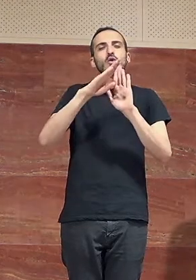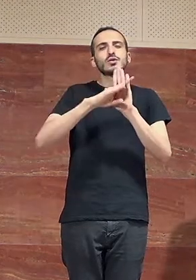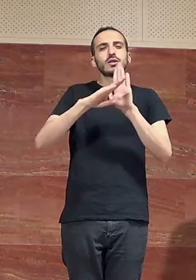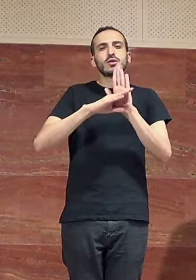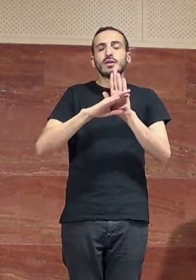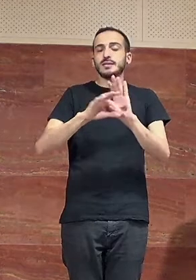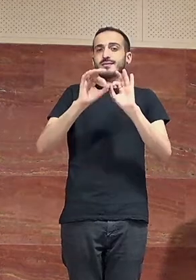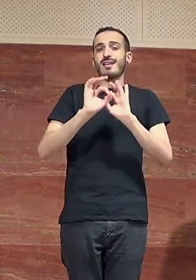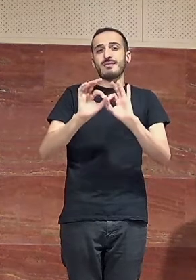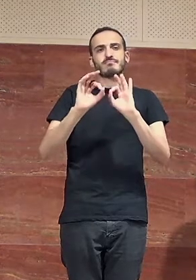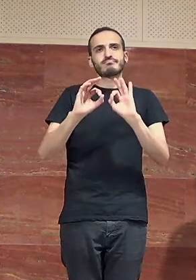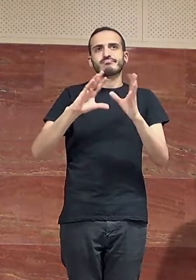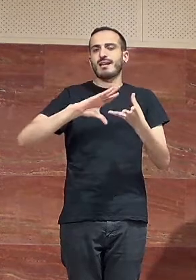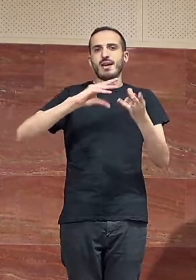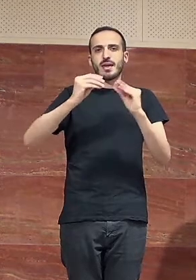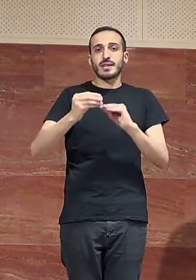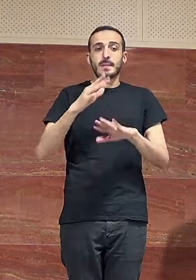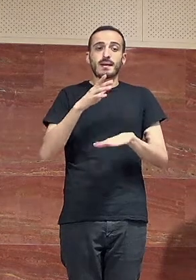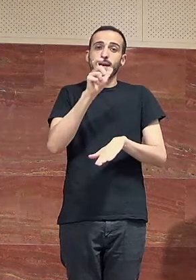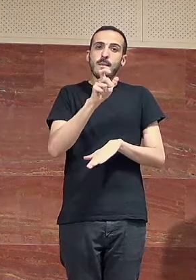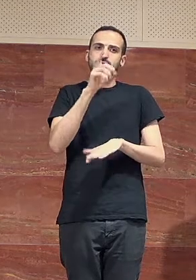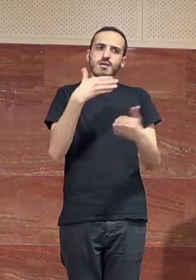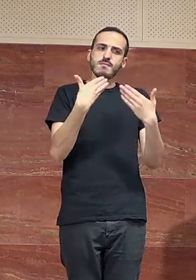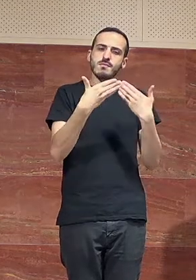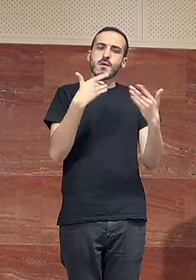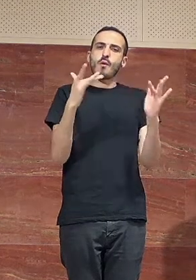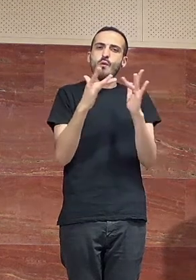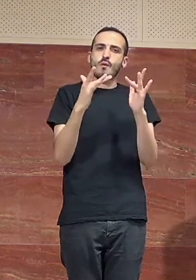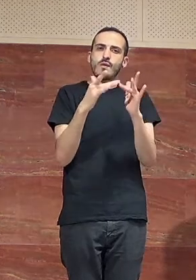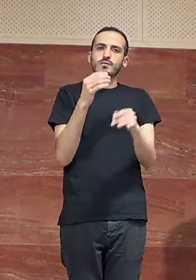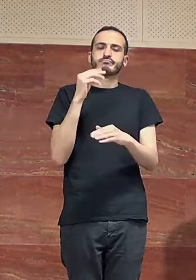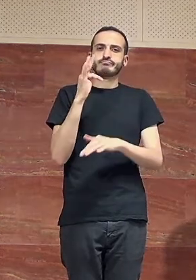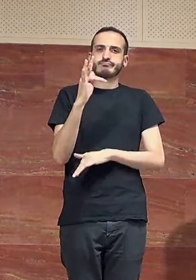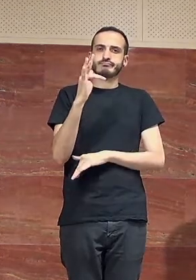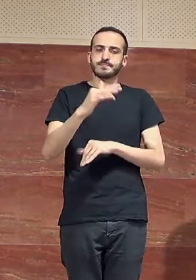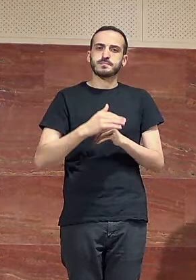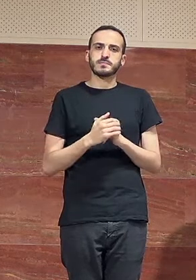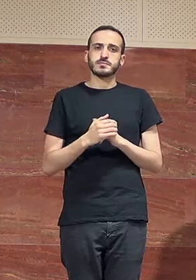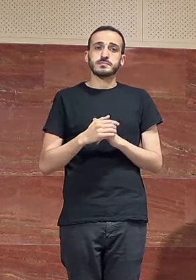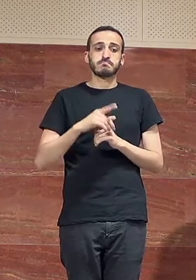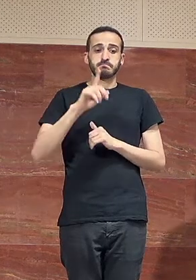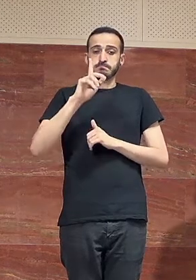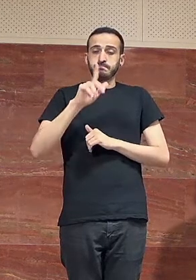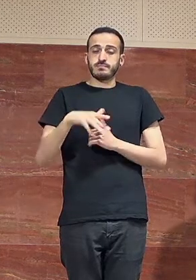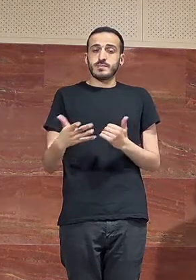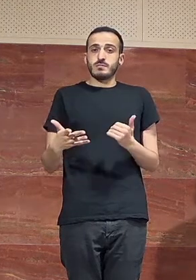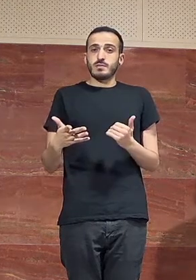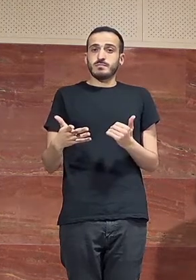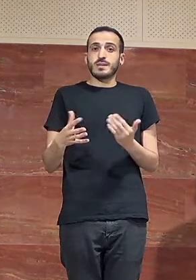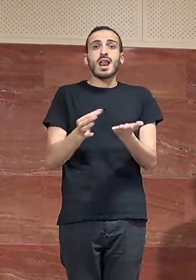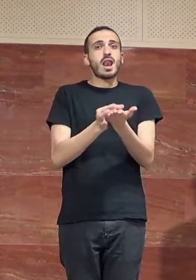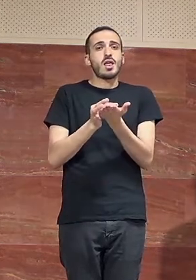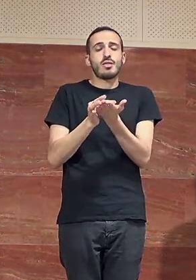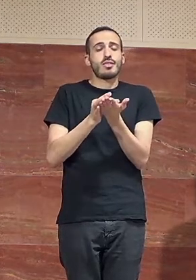y favorecer el encuentro entre las personas. Por otro lado, como es lógico, hay que hacer que la ciudad sea accesible